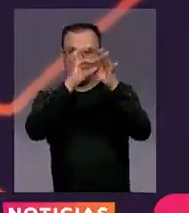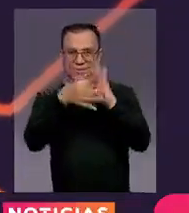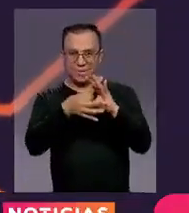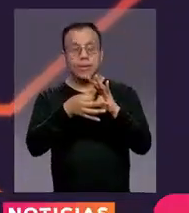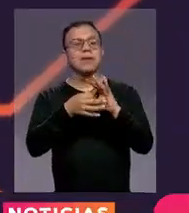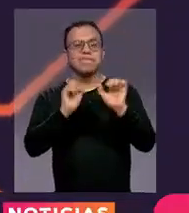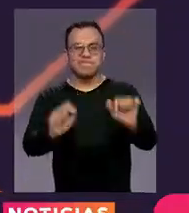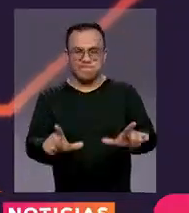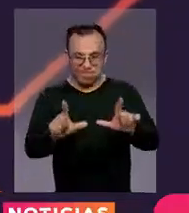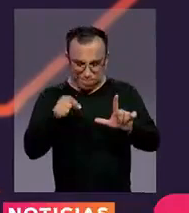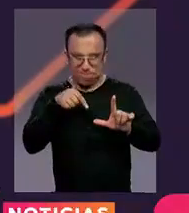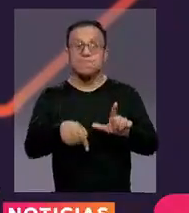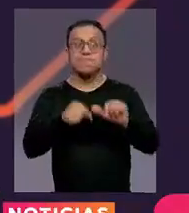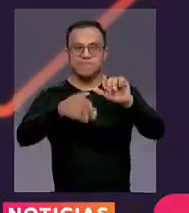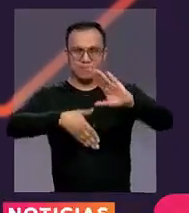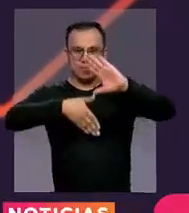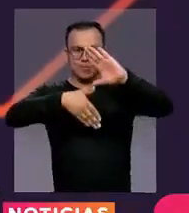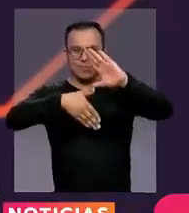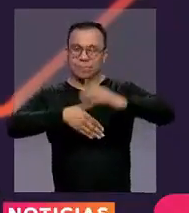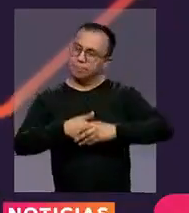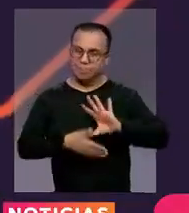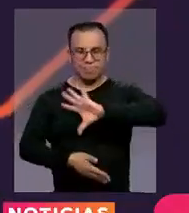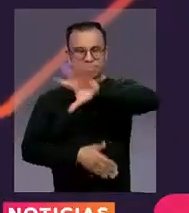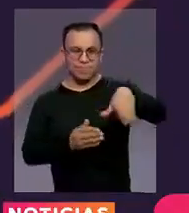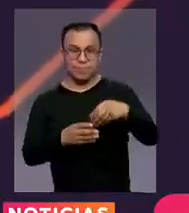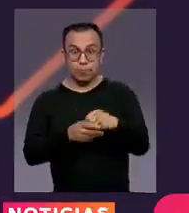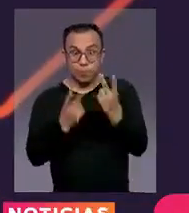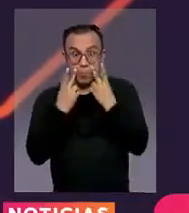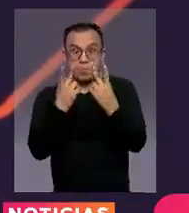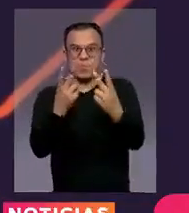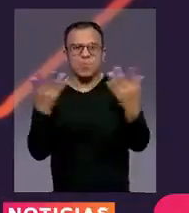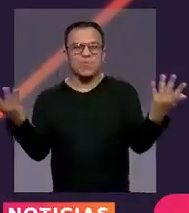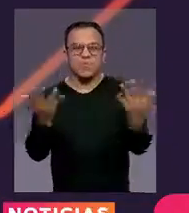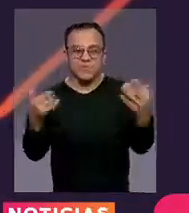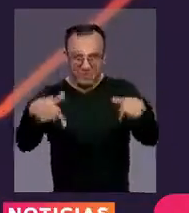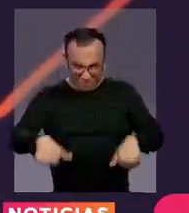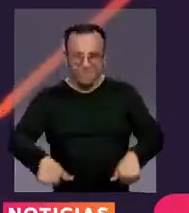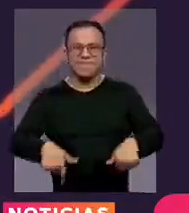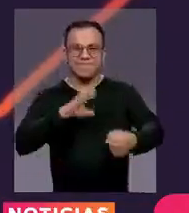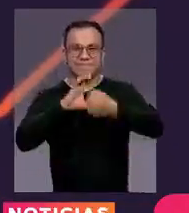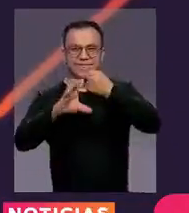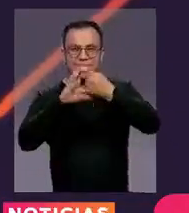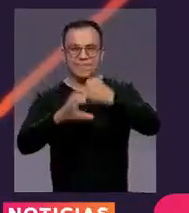título continental. Todo usted lo podrá ver en Capital.